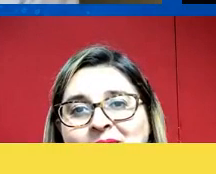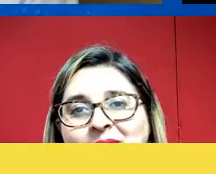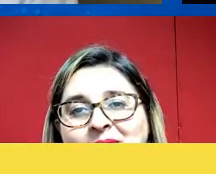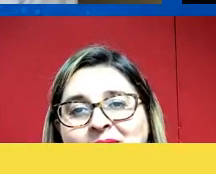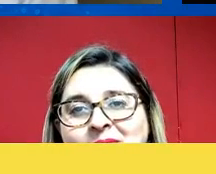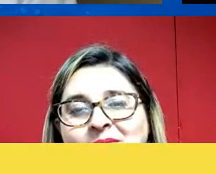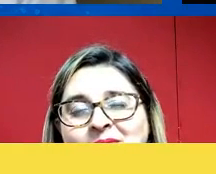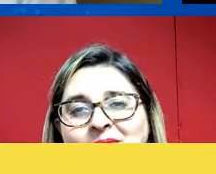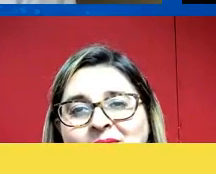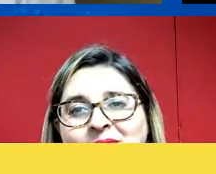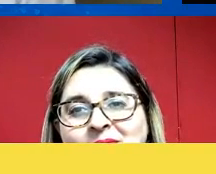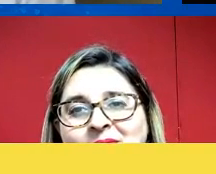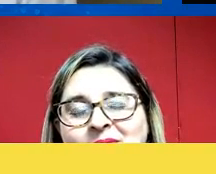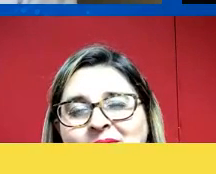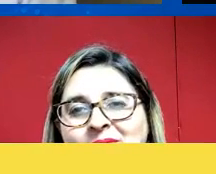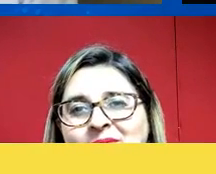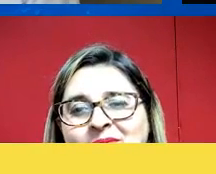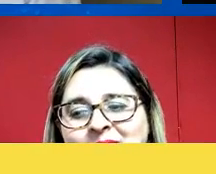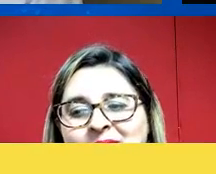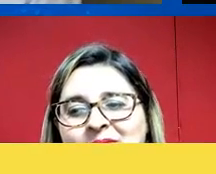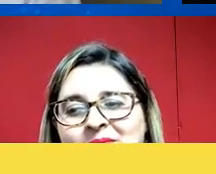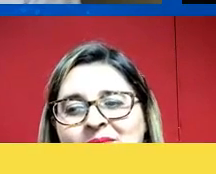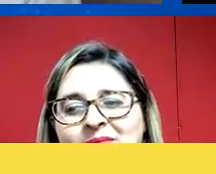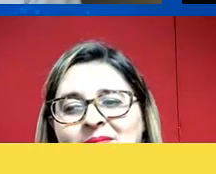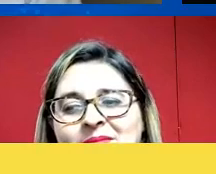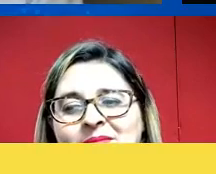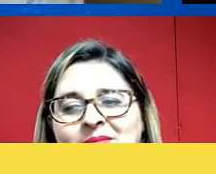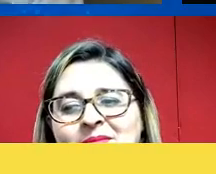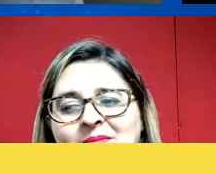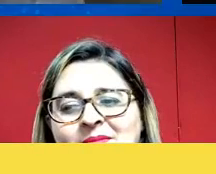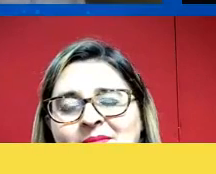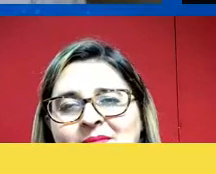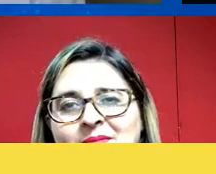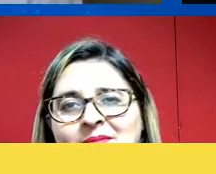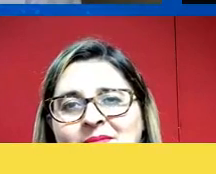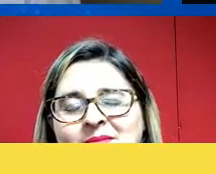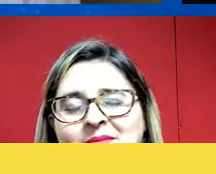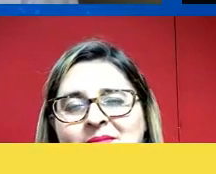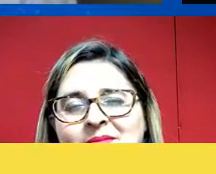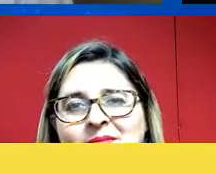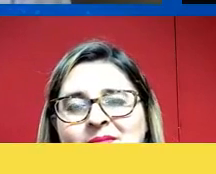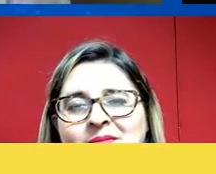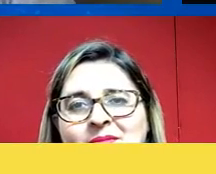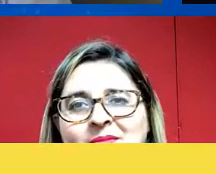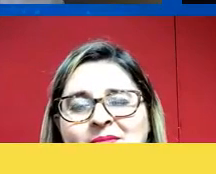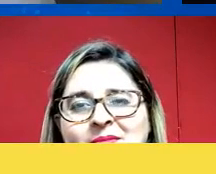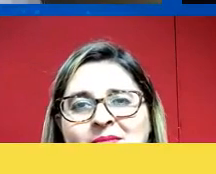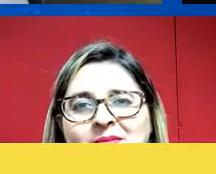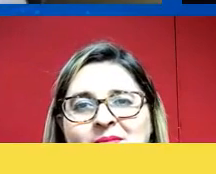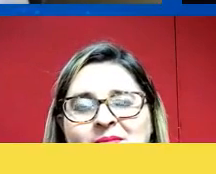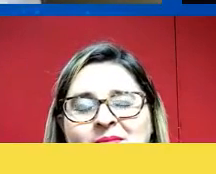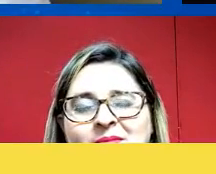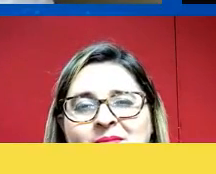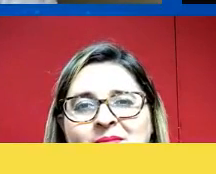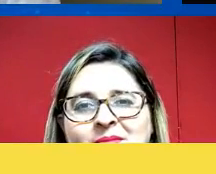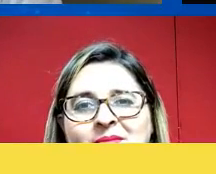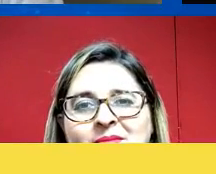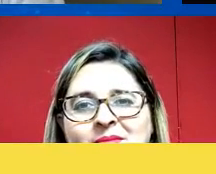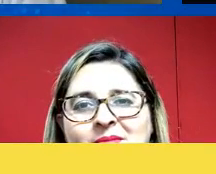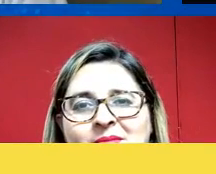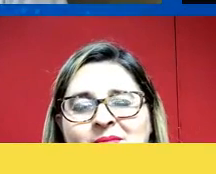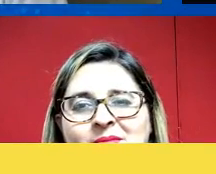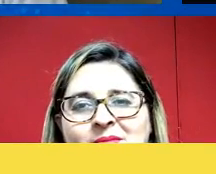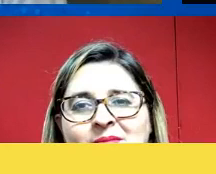Dicen 70.000, 80.000 años, es cuando el Homo sapiens ya le ganó la mano a casi todo lo otro y de ahí partimos la